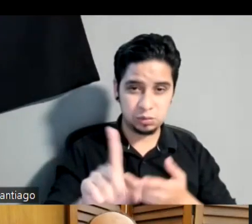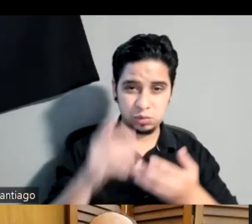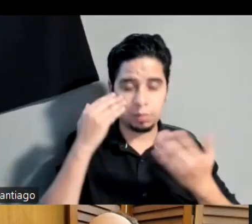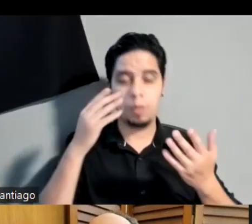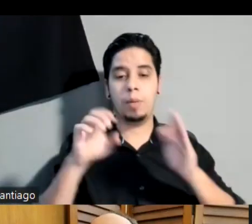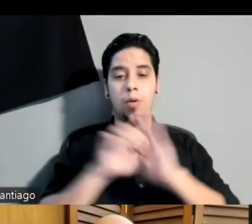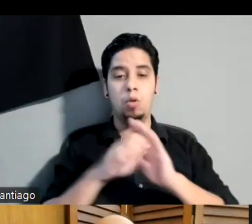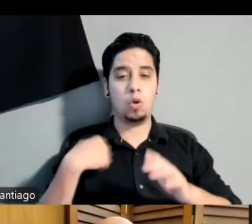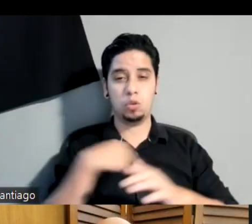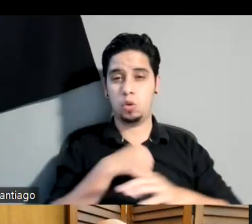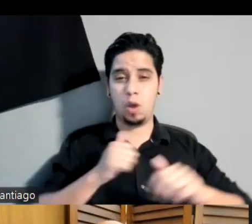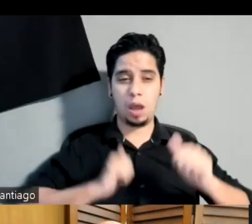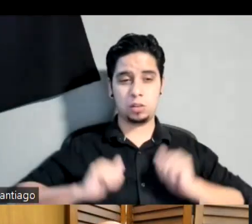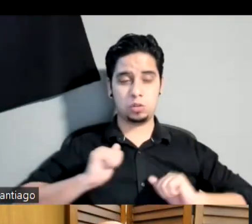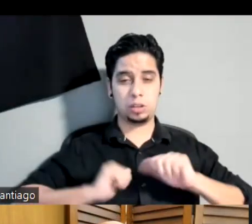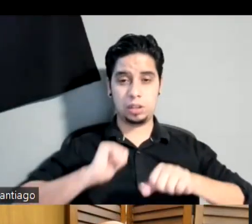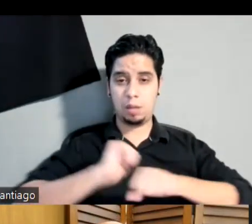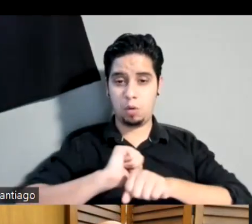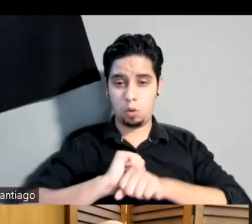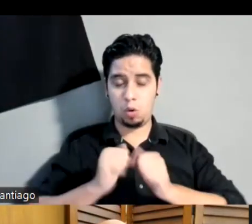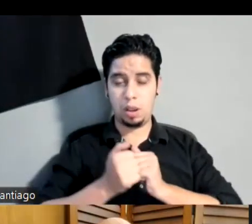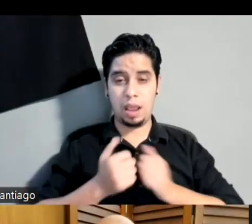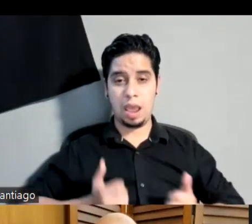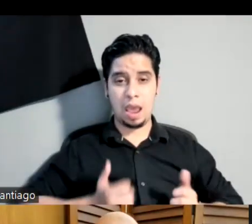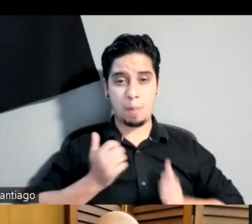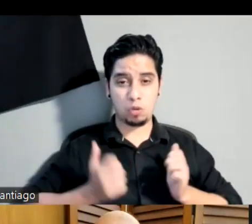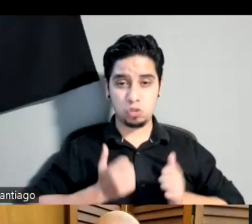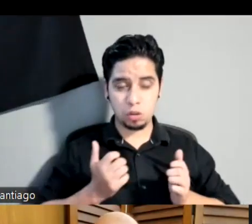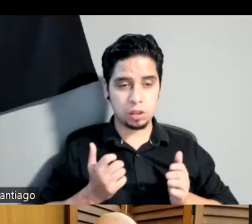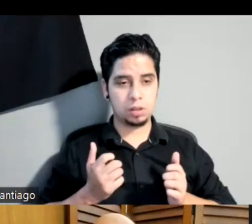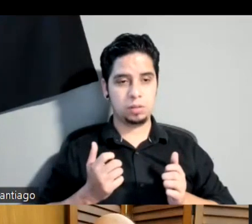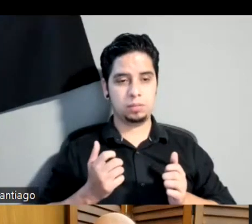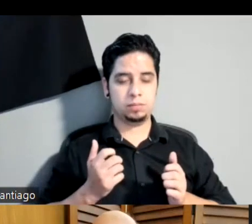emociones, digamos, pero como no puedes, ¿sabes? Puedes